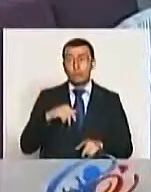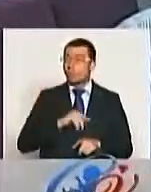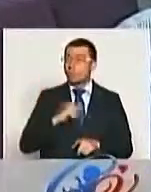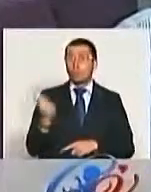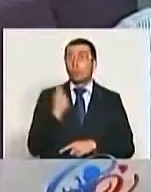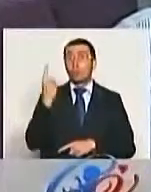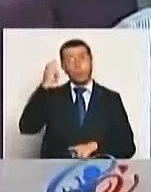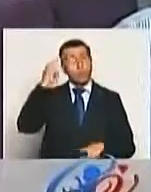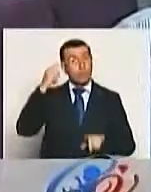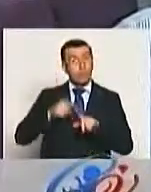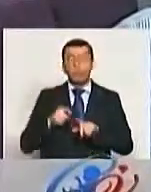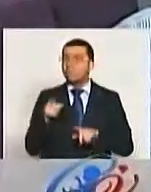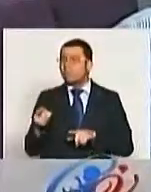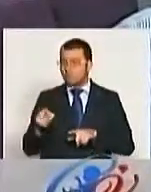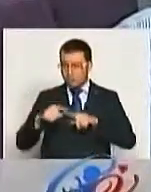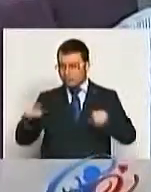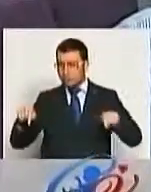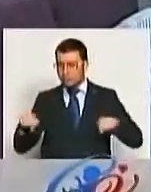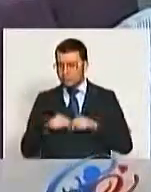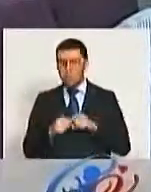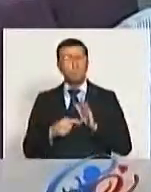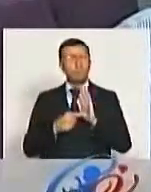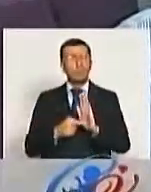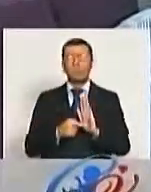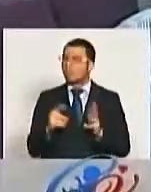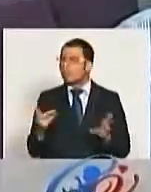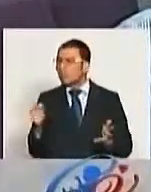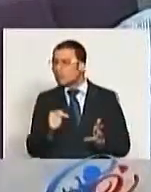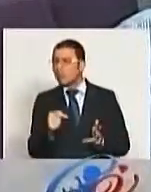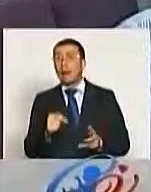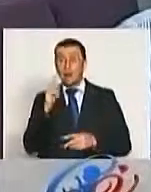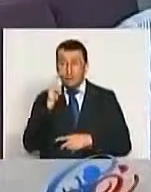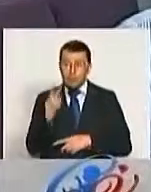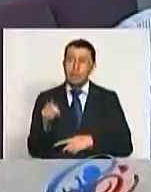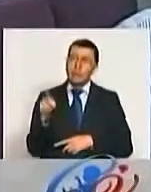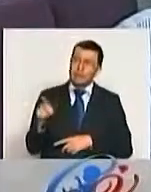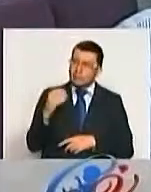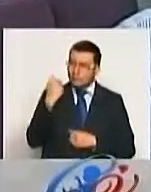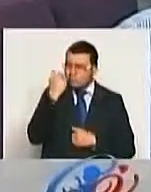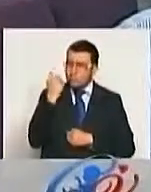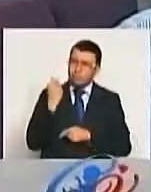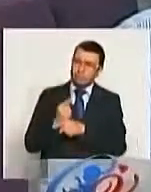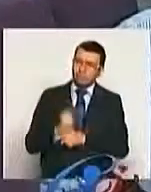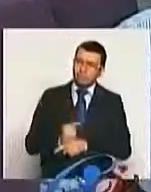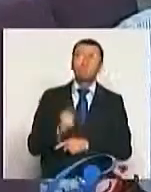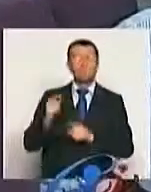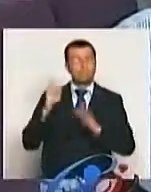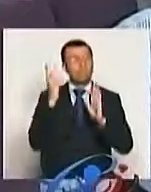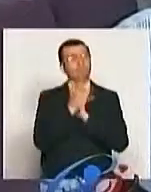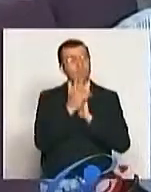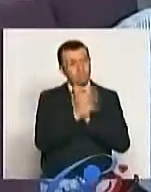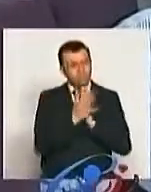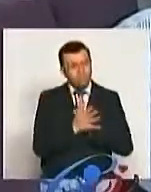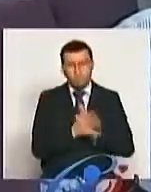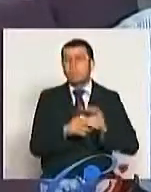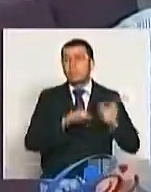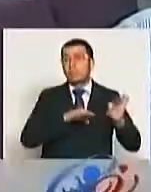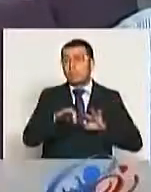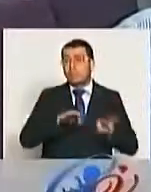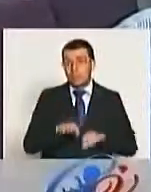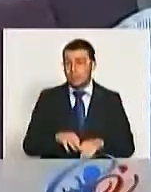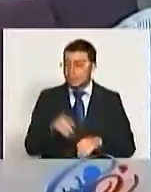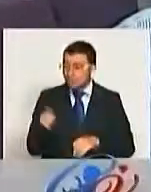espacio es ver y contar las dificultades que tienen los pacientes cuando no están bajo un